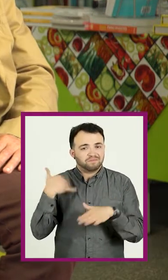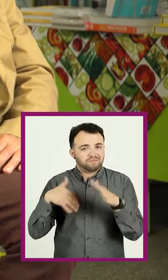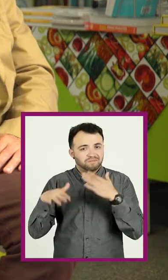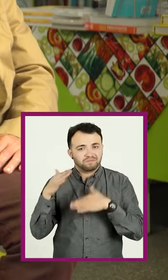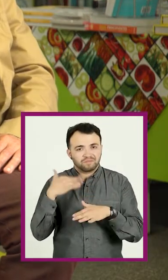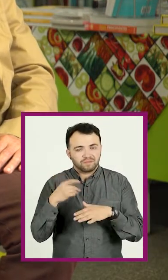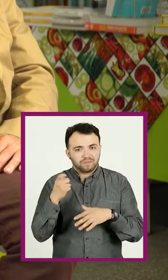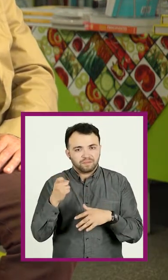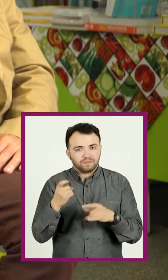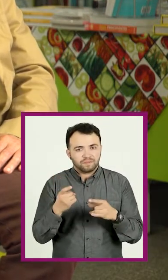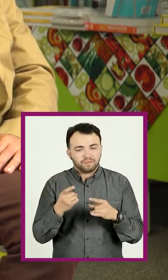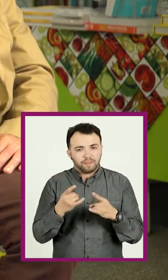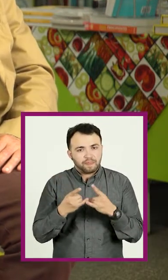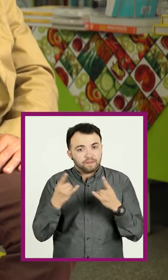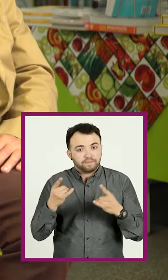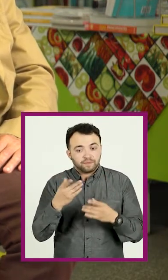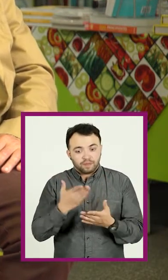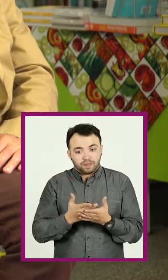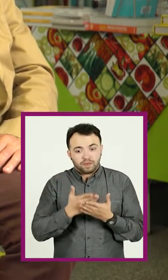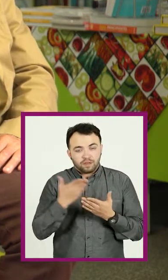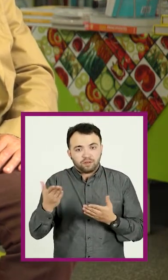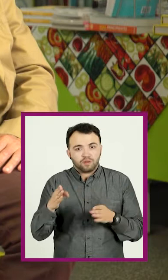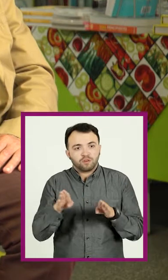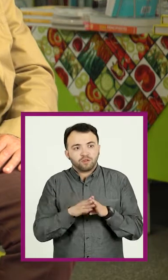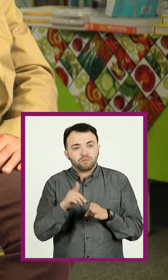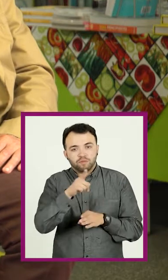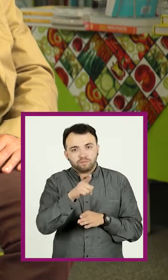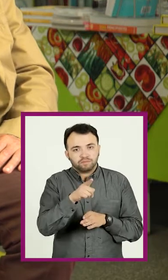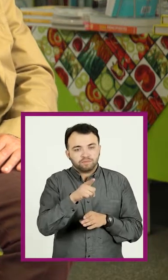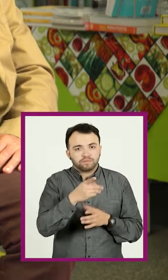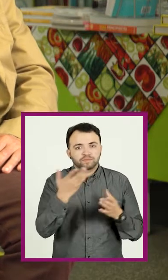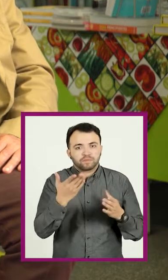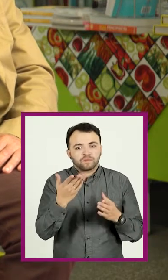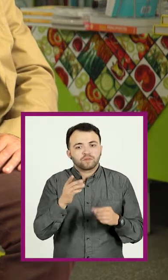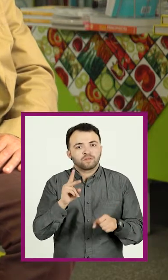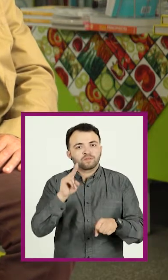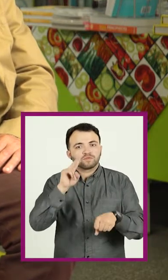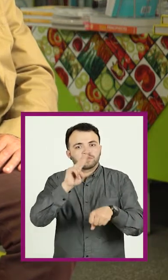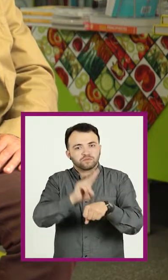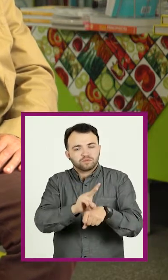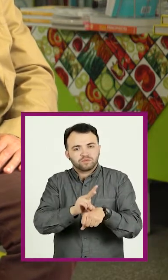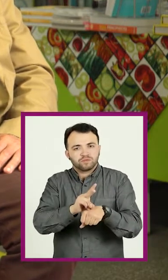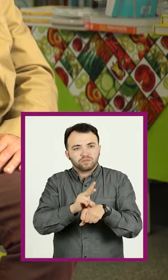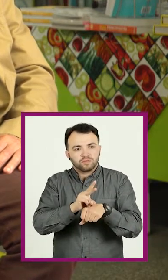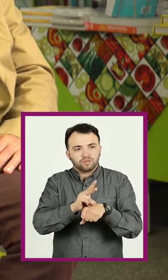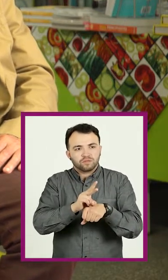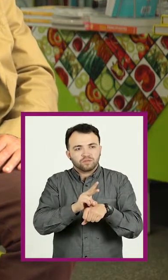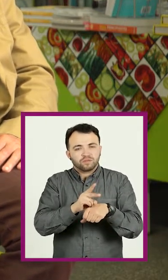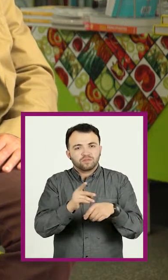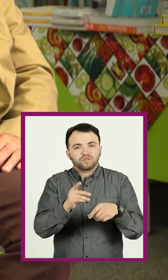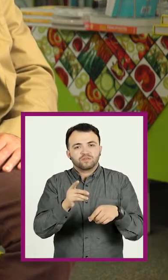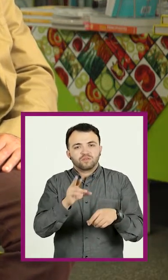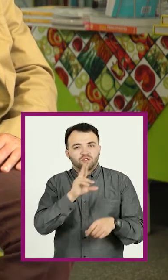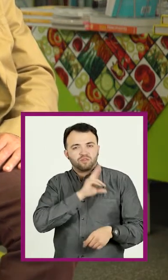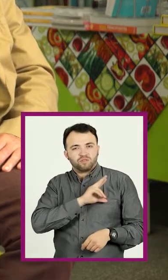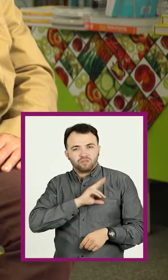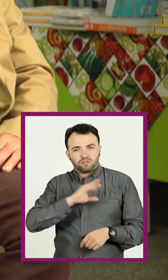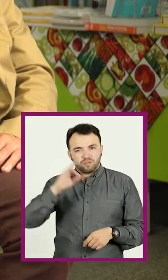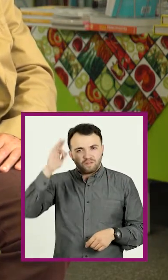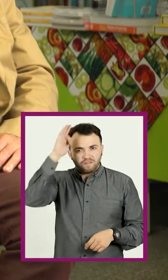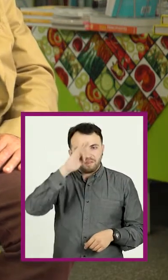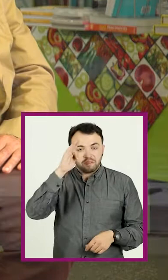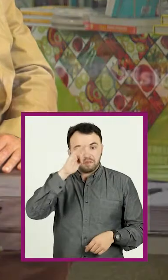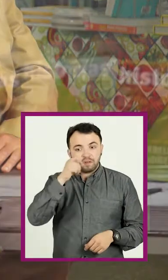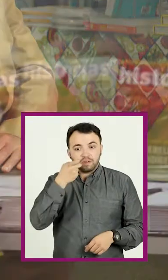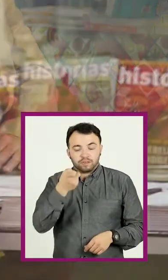institución. Actualmente es coordinadora del Colegio de Filosofía, que es la instancia que se dedica especialmente a